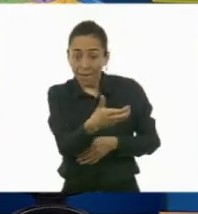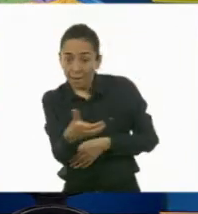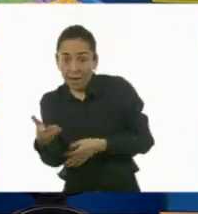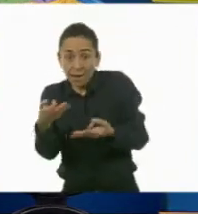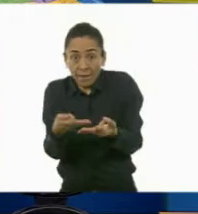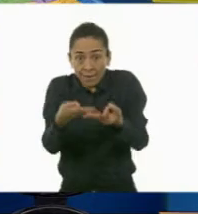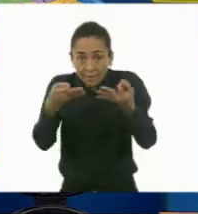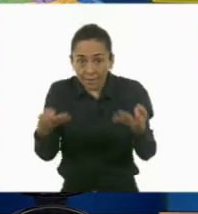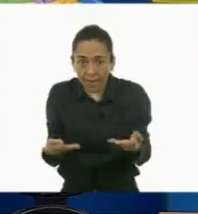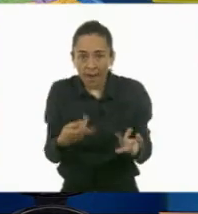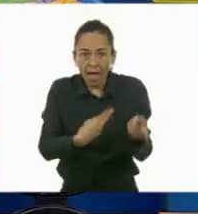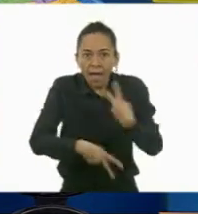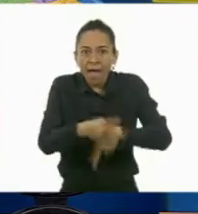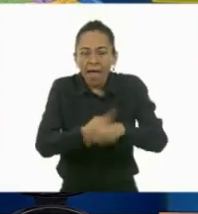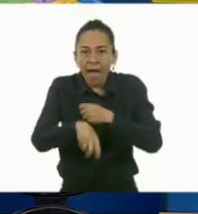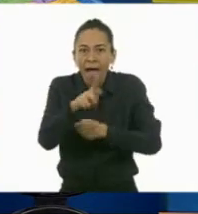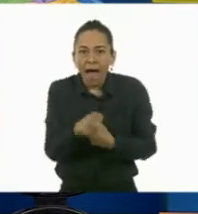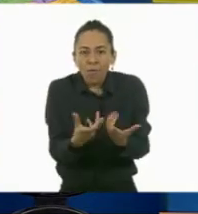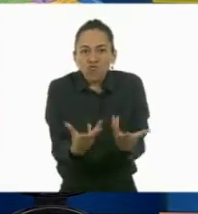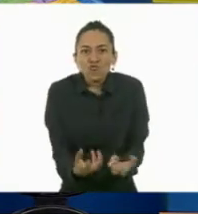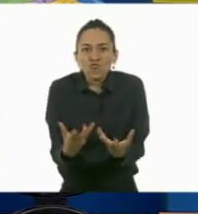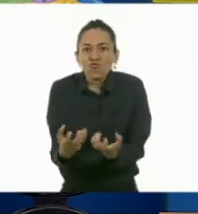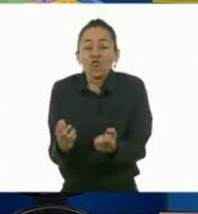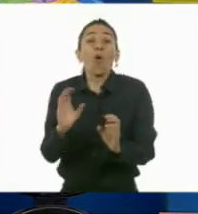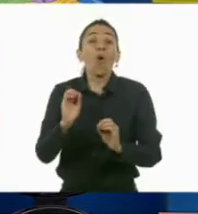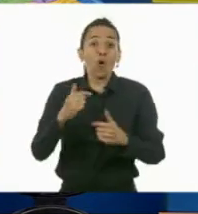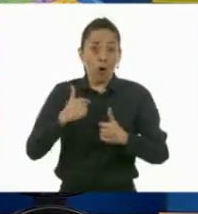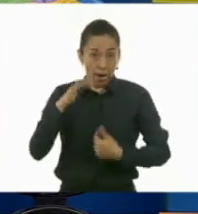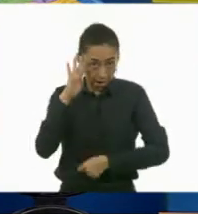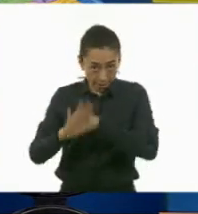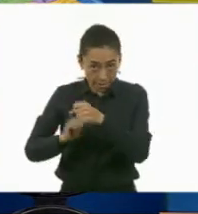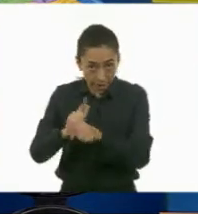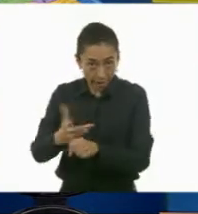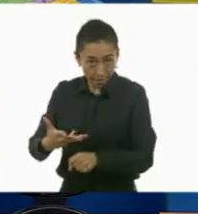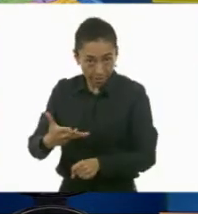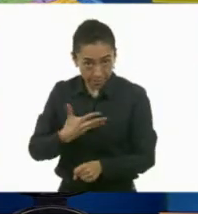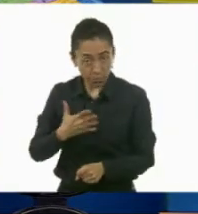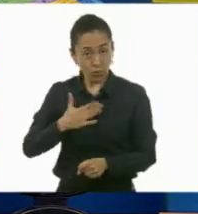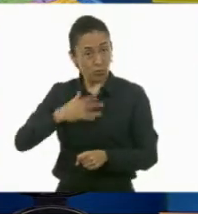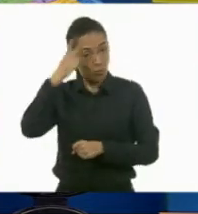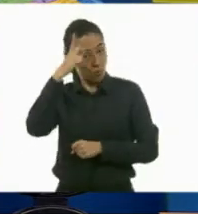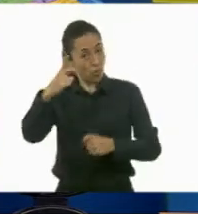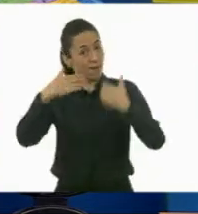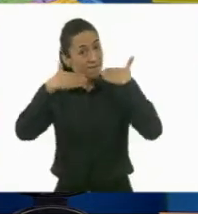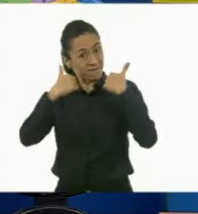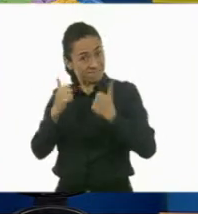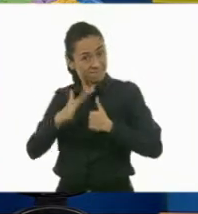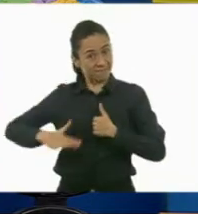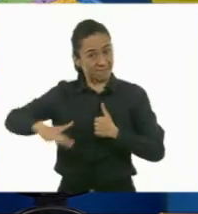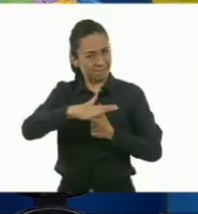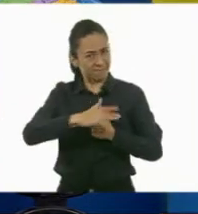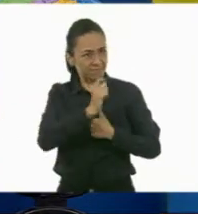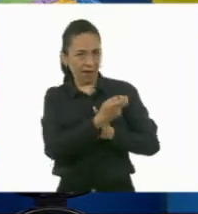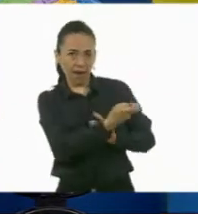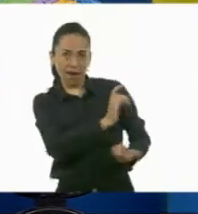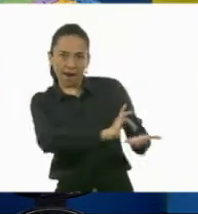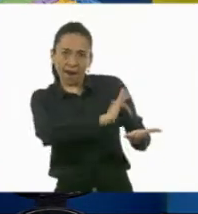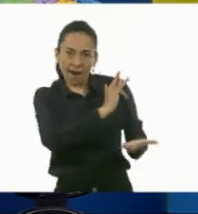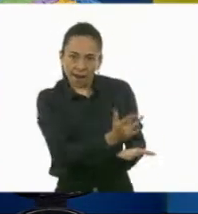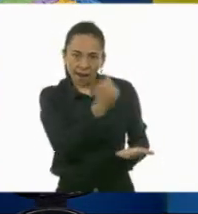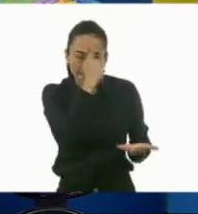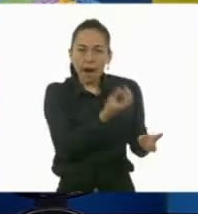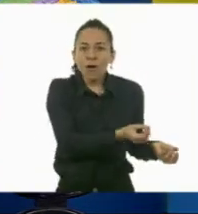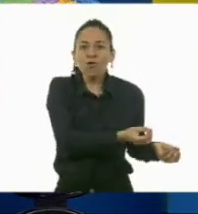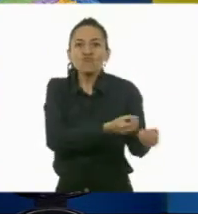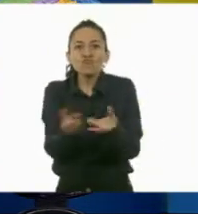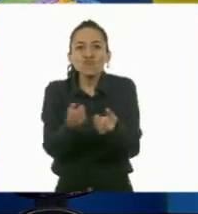tengo animales y soy un ganadero, me permite, pues, ¿qué creen? Asegurar alimento para mis animales, porque no